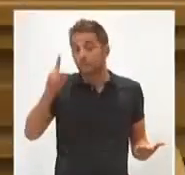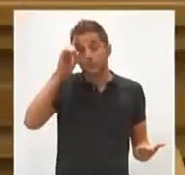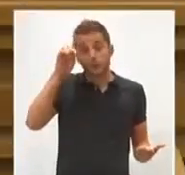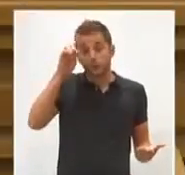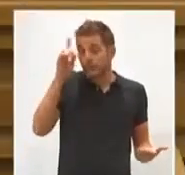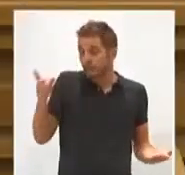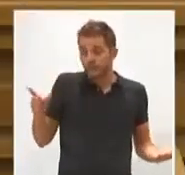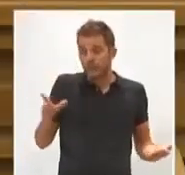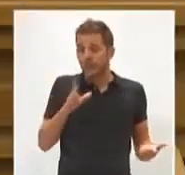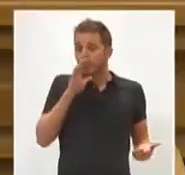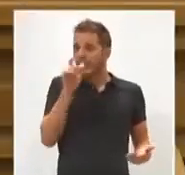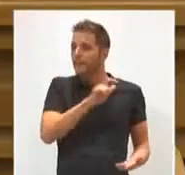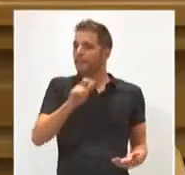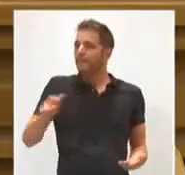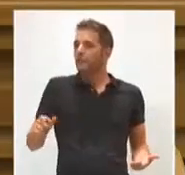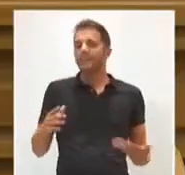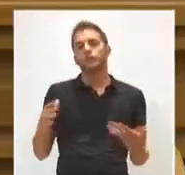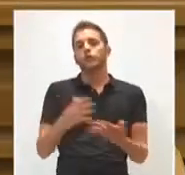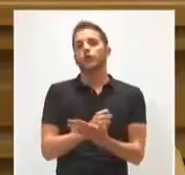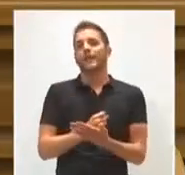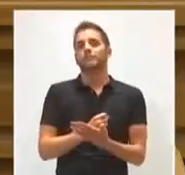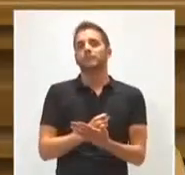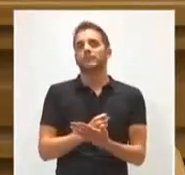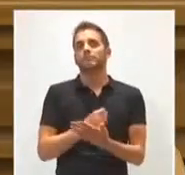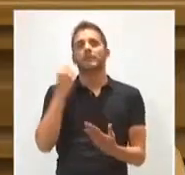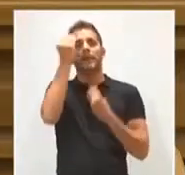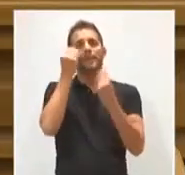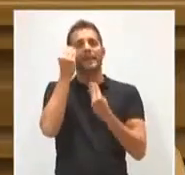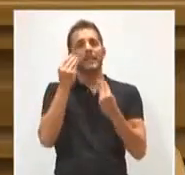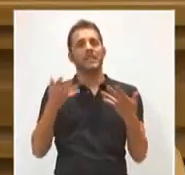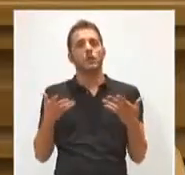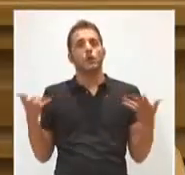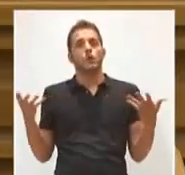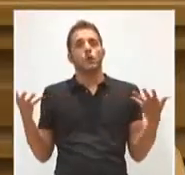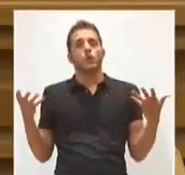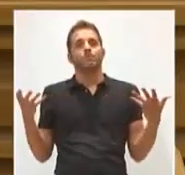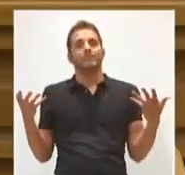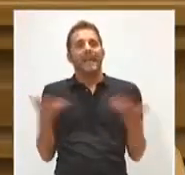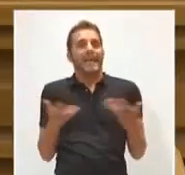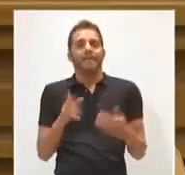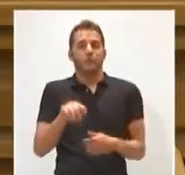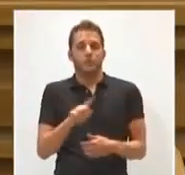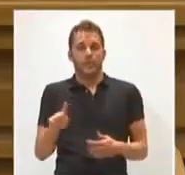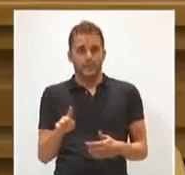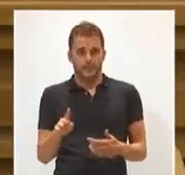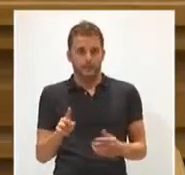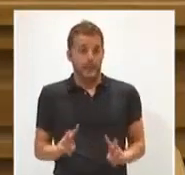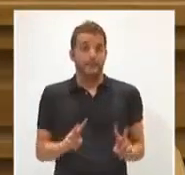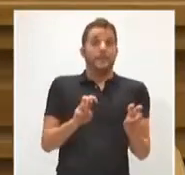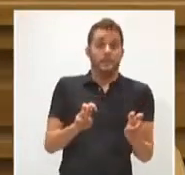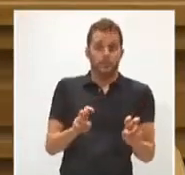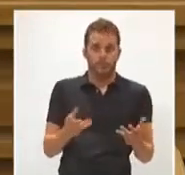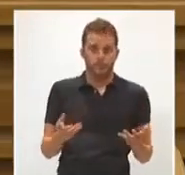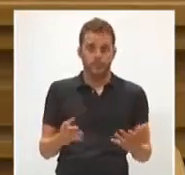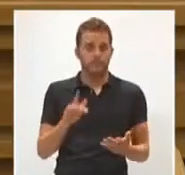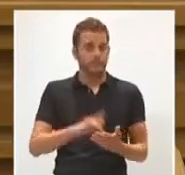y tiende a pensar que las cosas nunca serán tan graves sino no se puede vivir a gusto pero bueno la realidad es que tenemos una primera parte